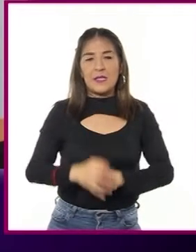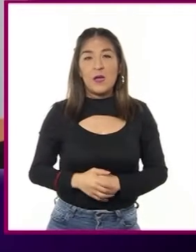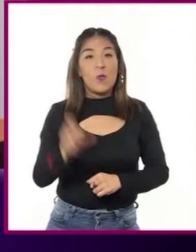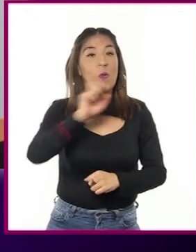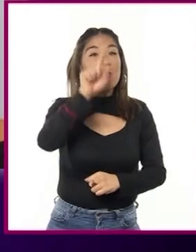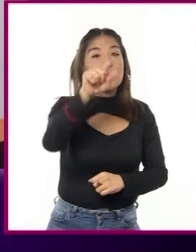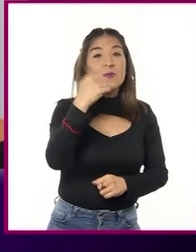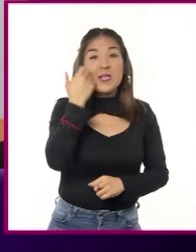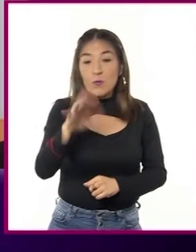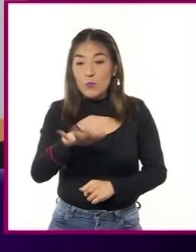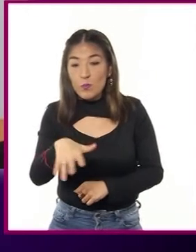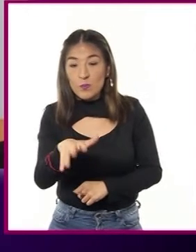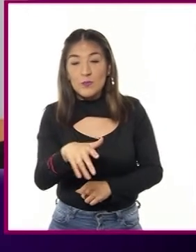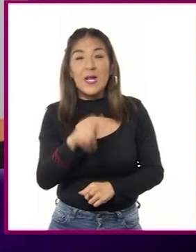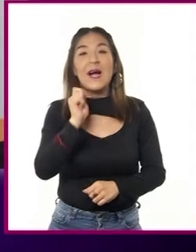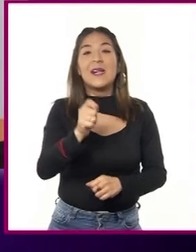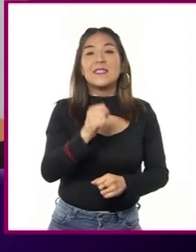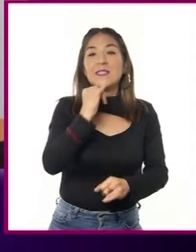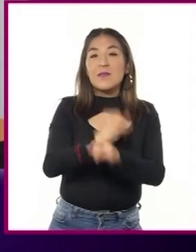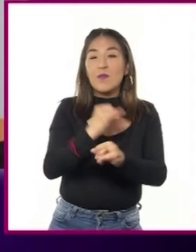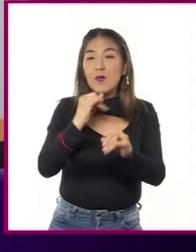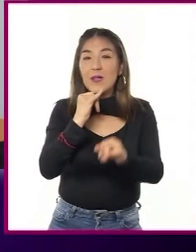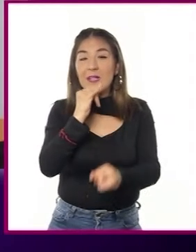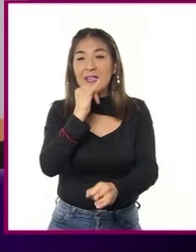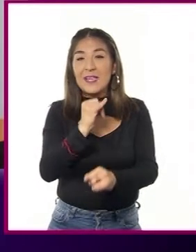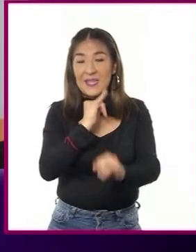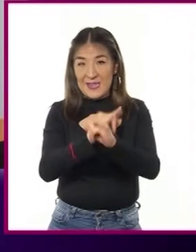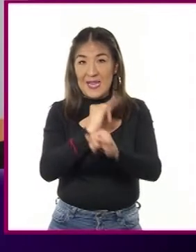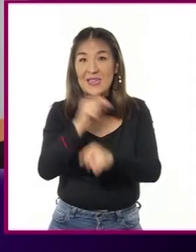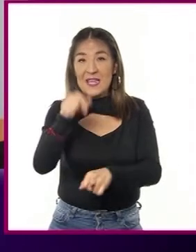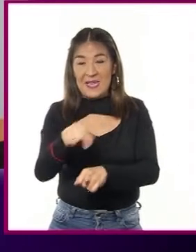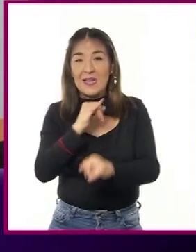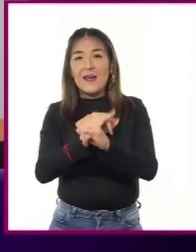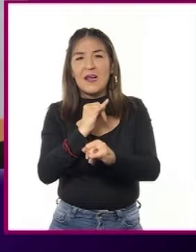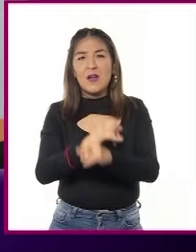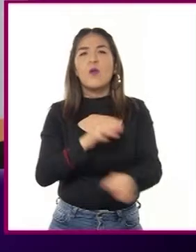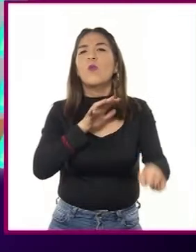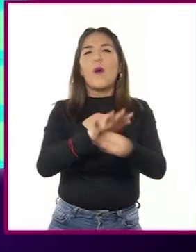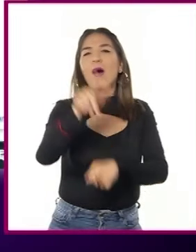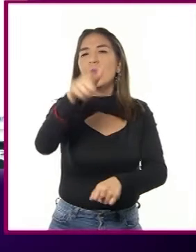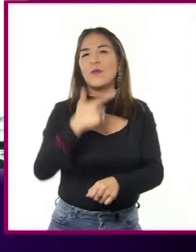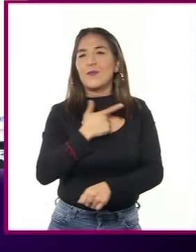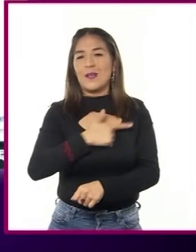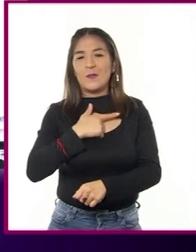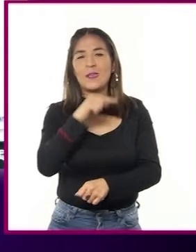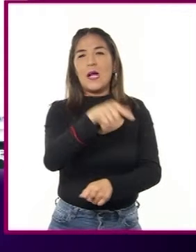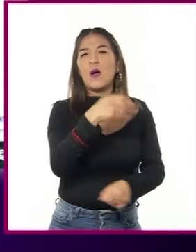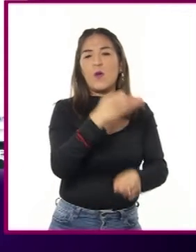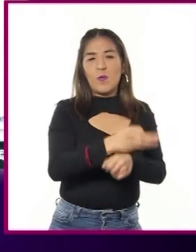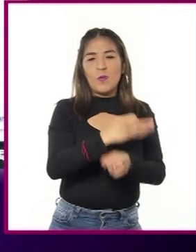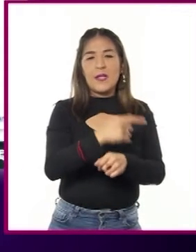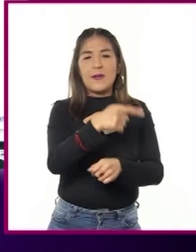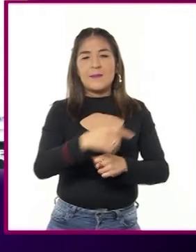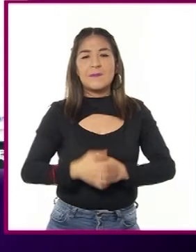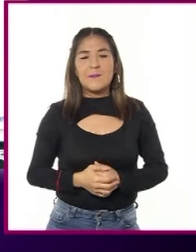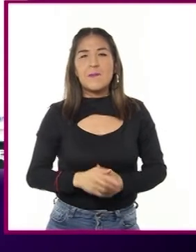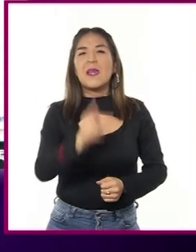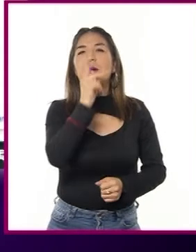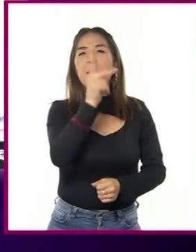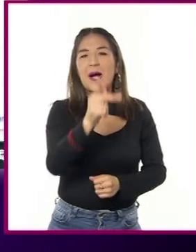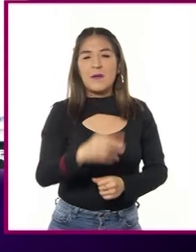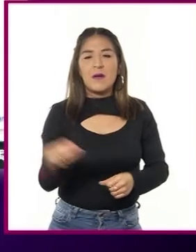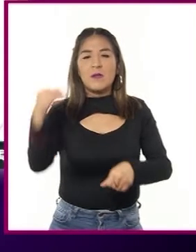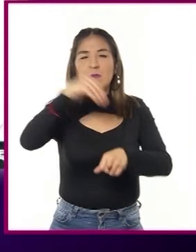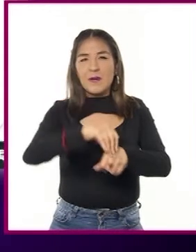queremos buscar algo en Internet, utilizamos nuestro buscador de preferencia. En este ponemos alguna palabra